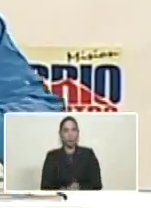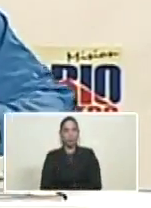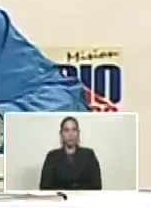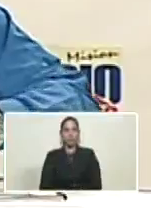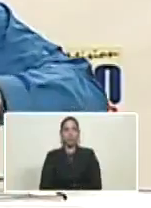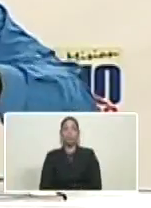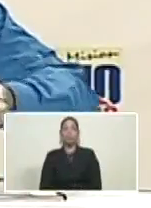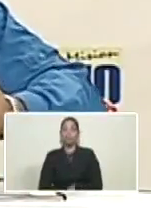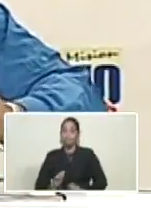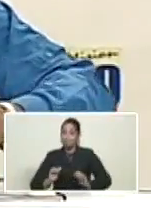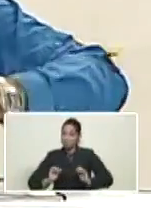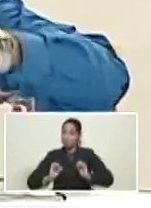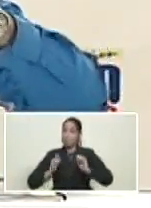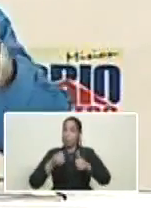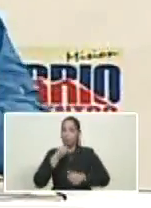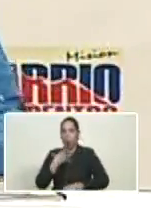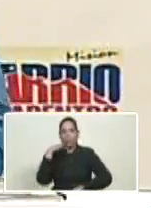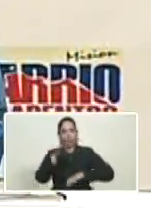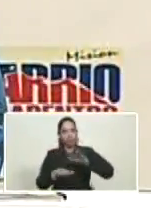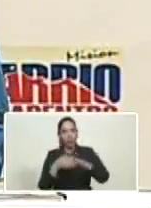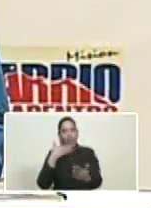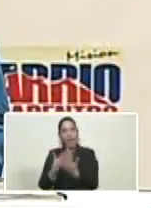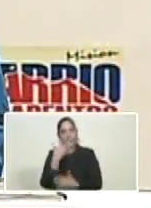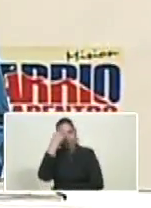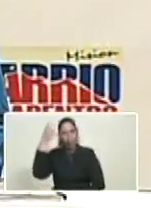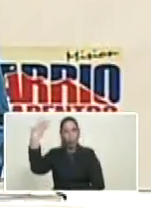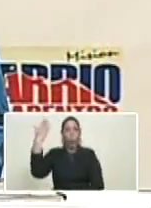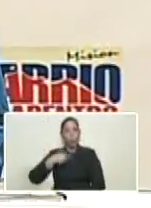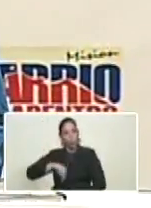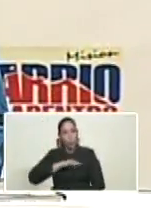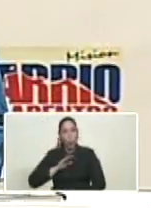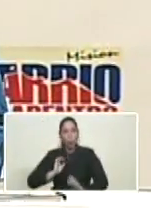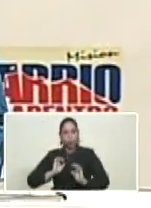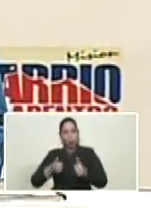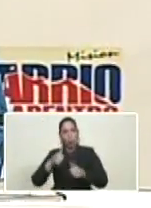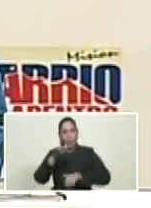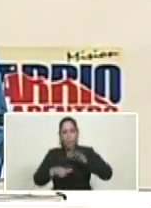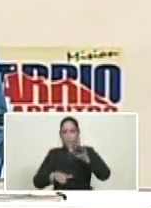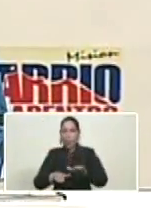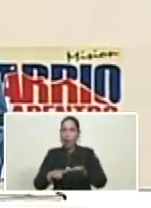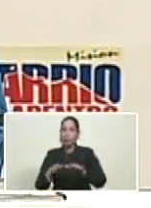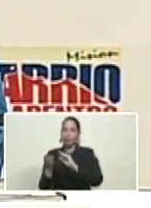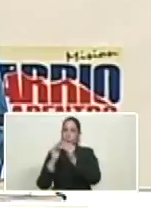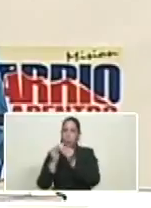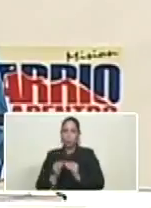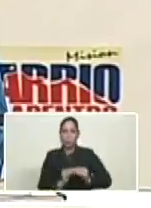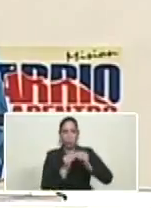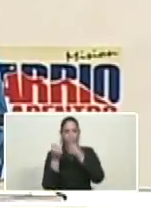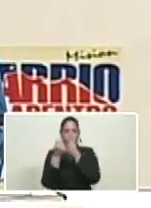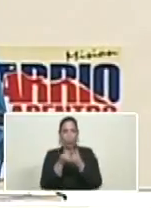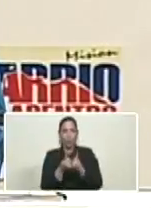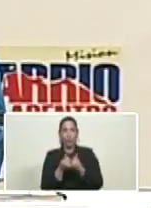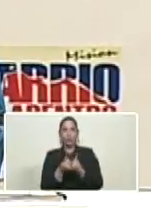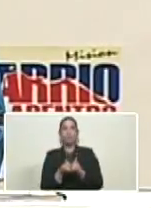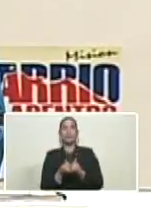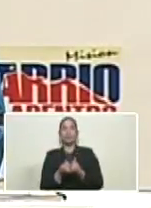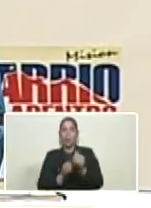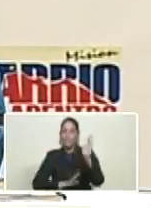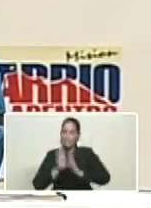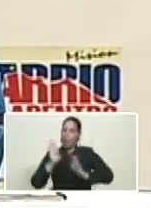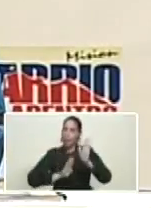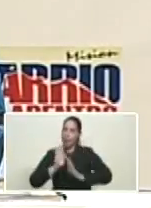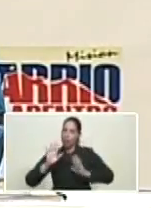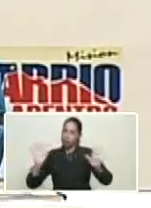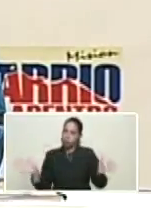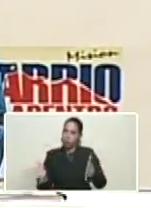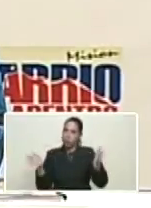ha arrancado a buen paso, gracias a Dios. Hemos arrancado a buen paso el programa de recuperación económica, crecimiento y